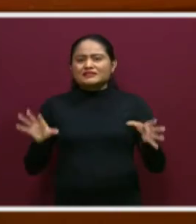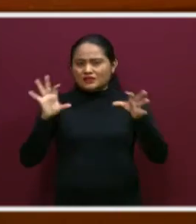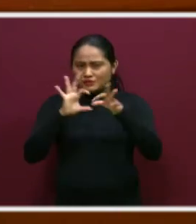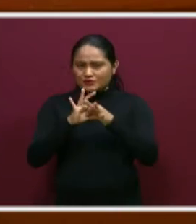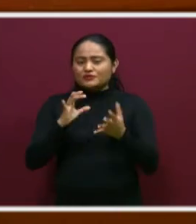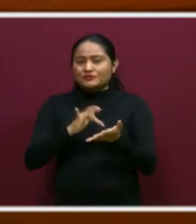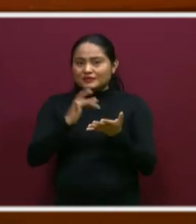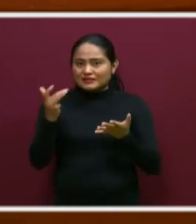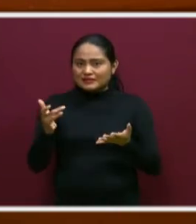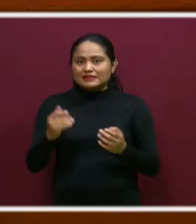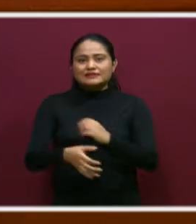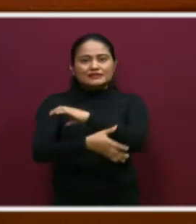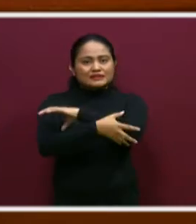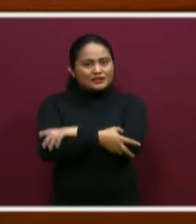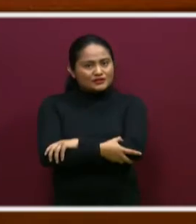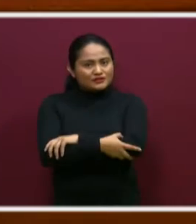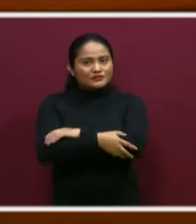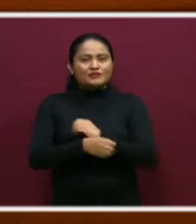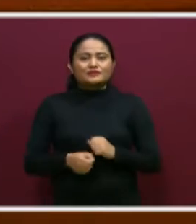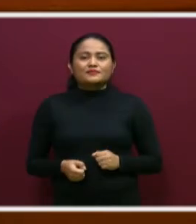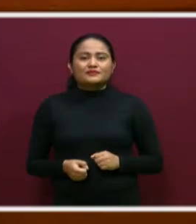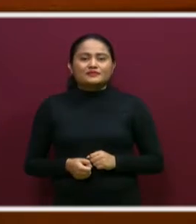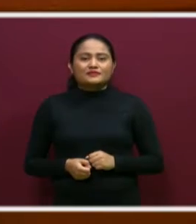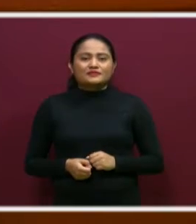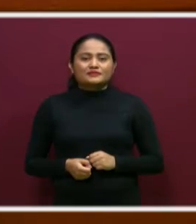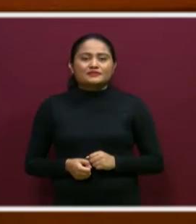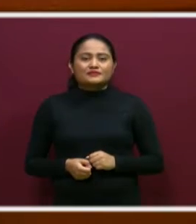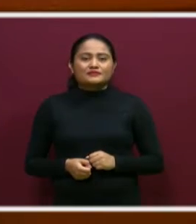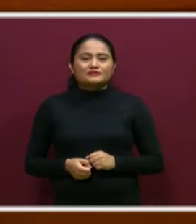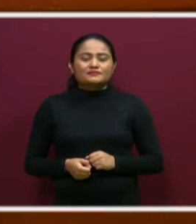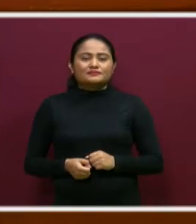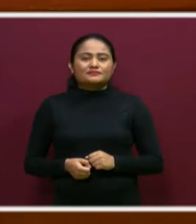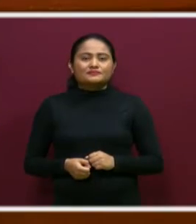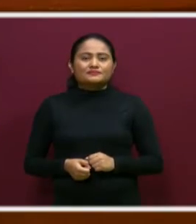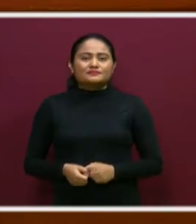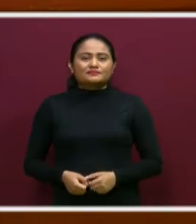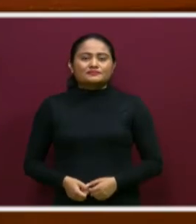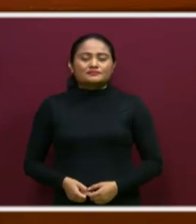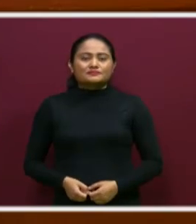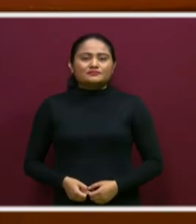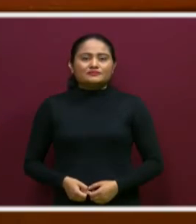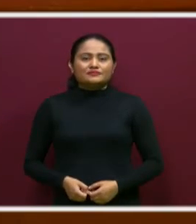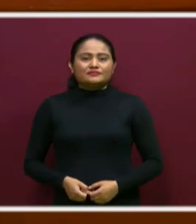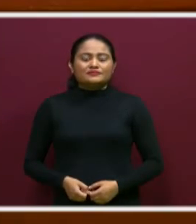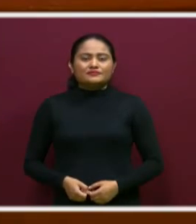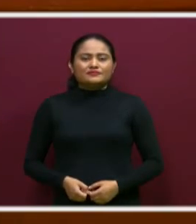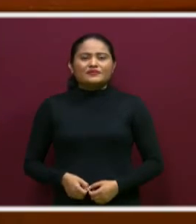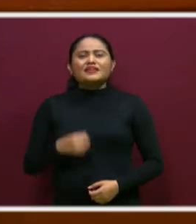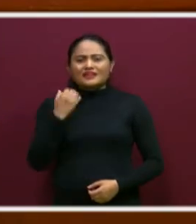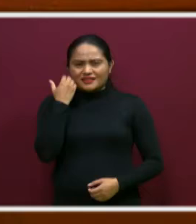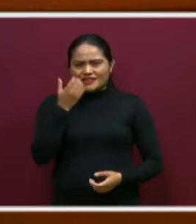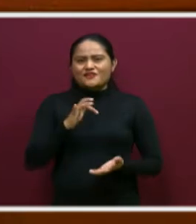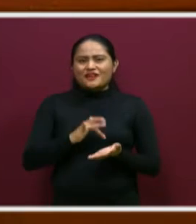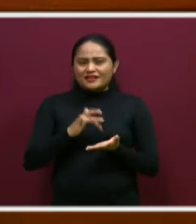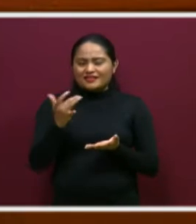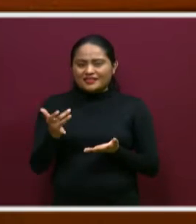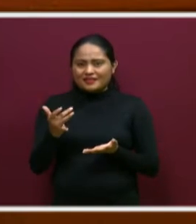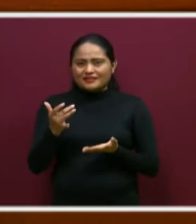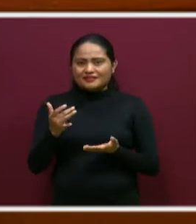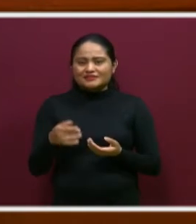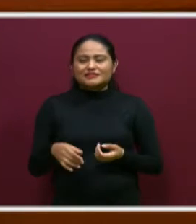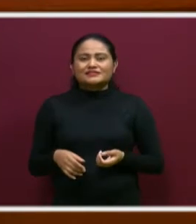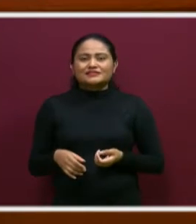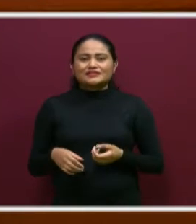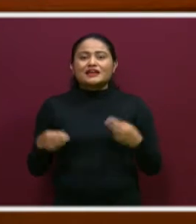de él en este caso quiero hacer agradecer la colaboración del maestro